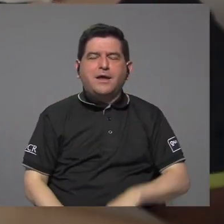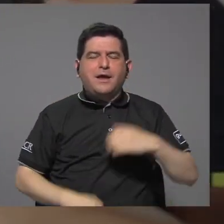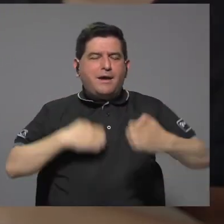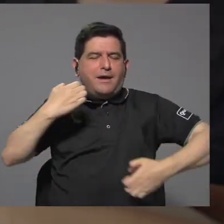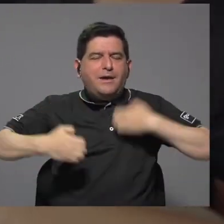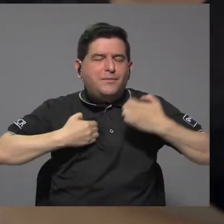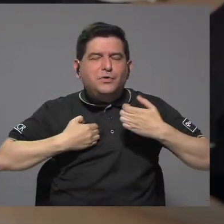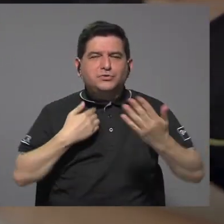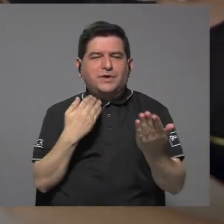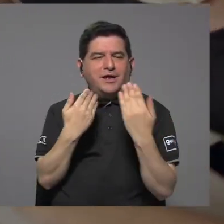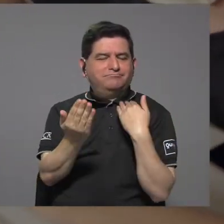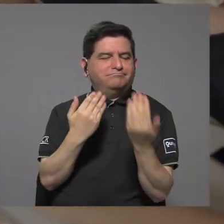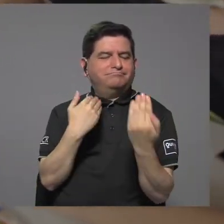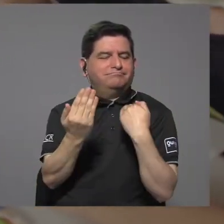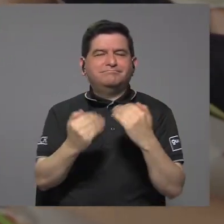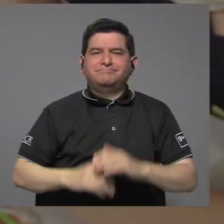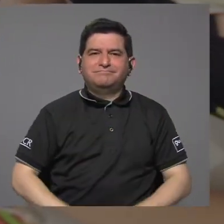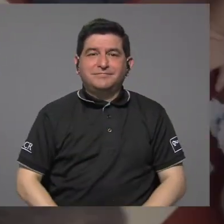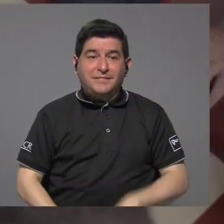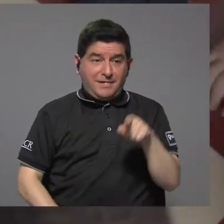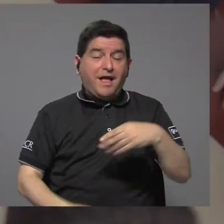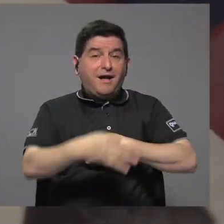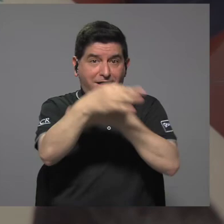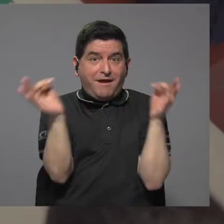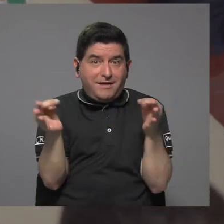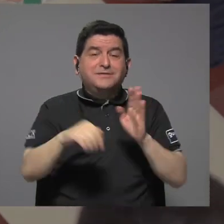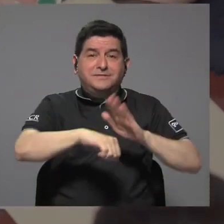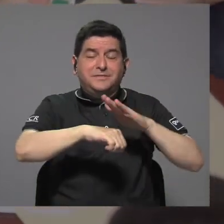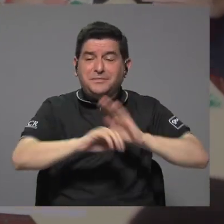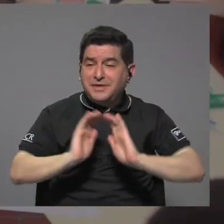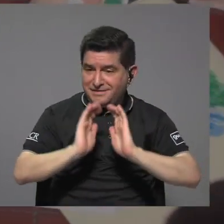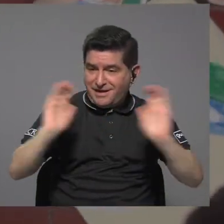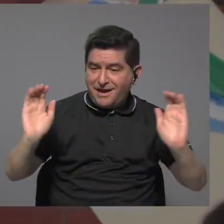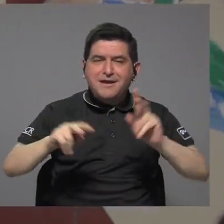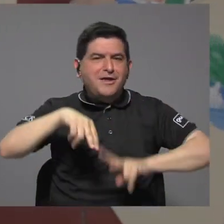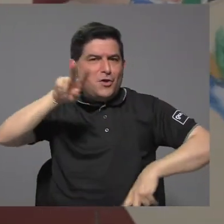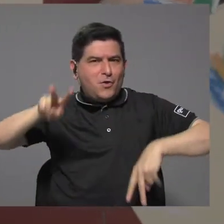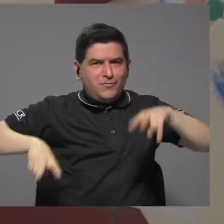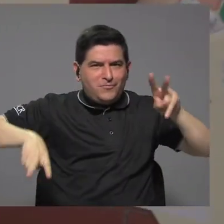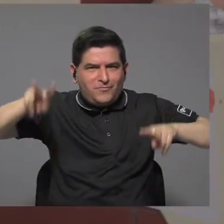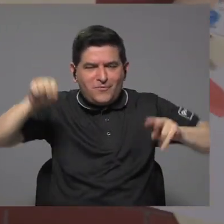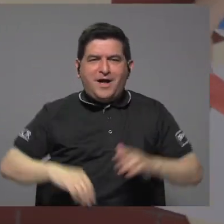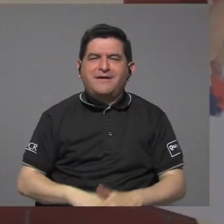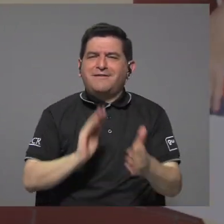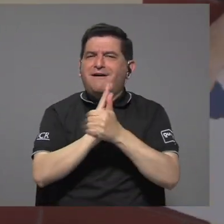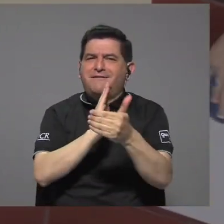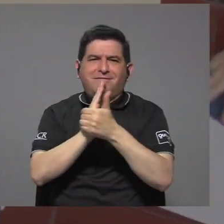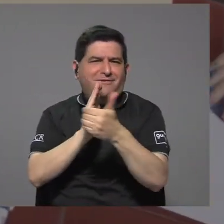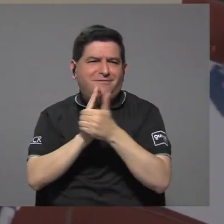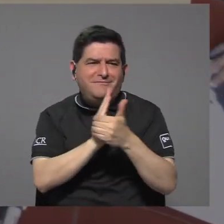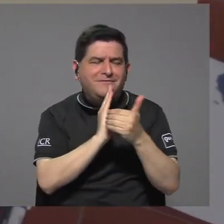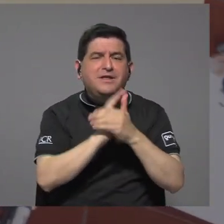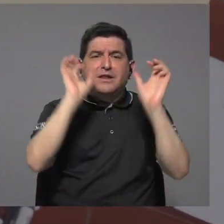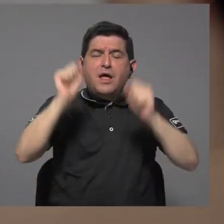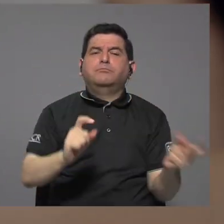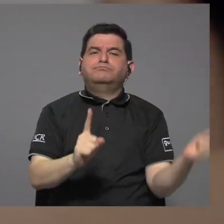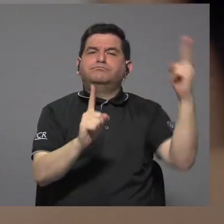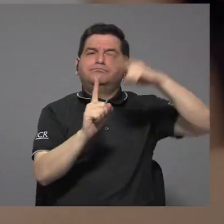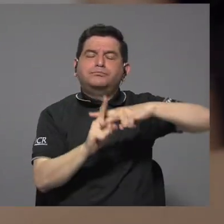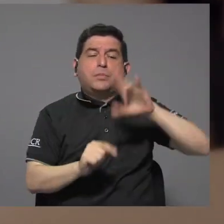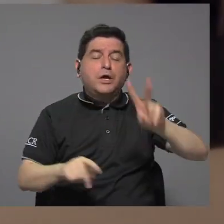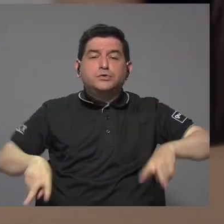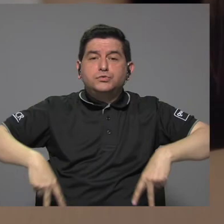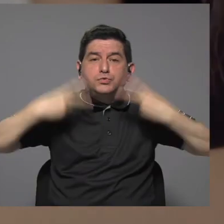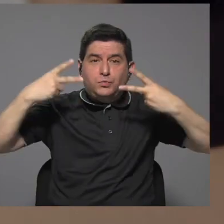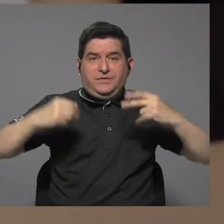de una forma más emocional y empática esos talleres ofrecen a los niños una variedad de habilidades que pueden